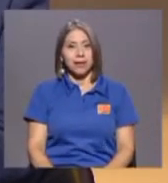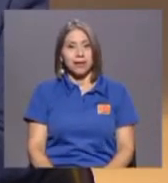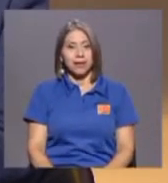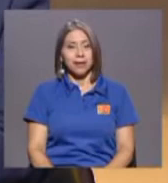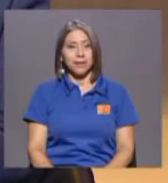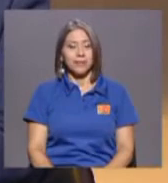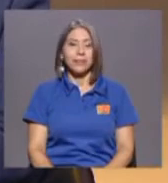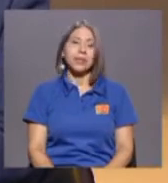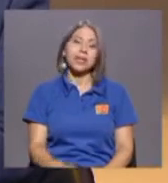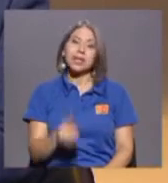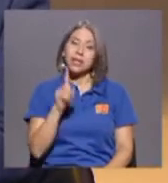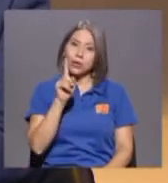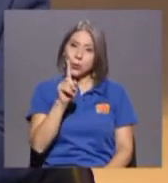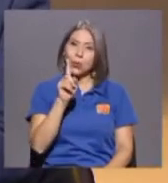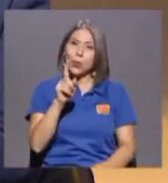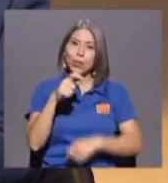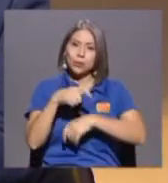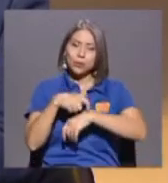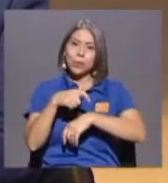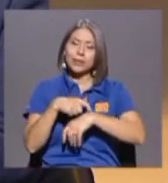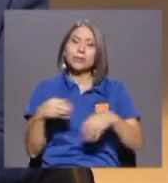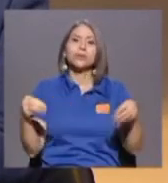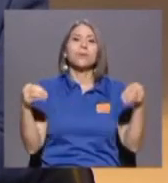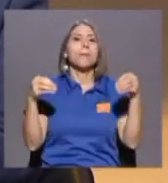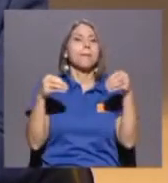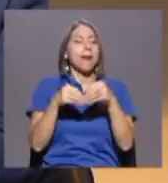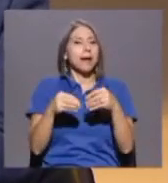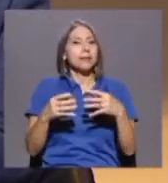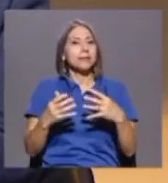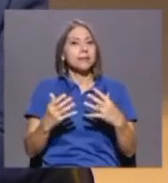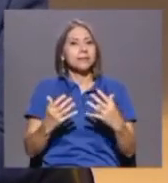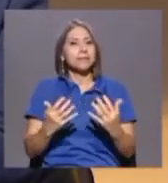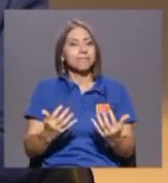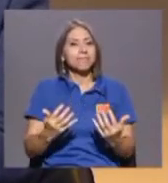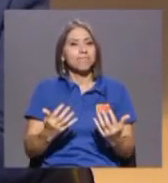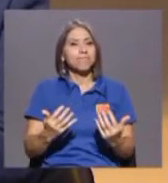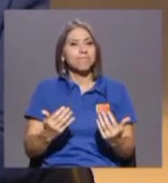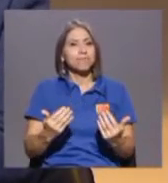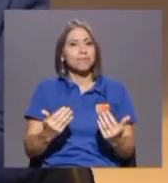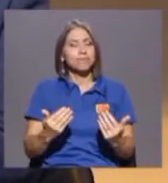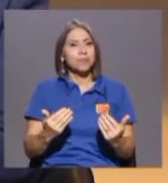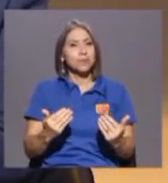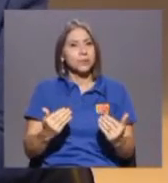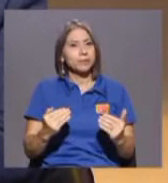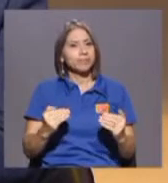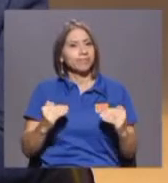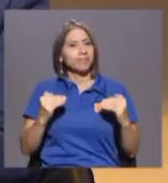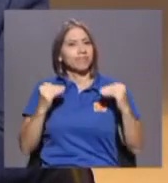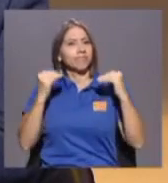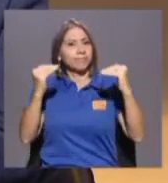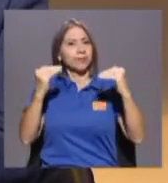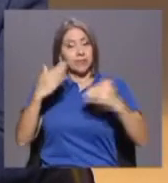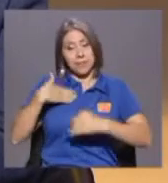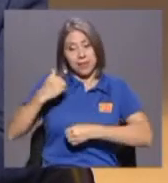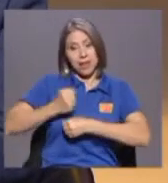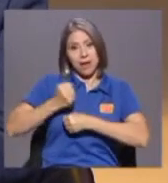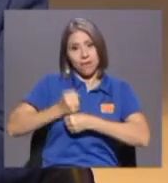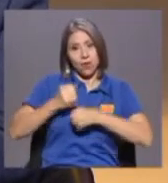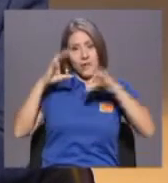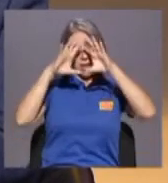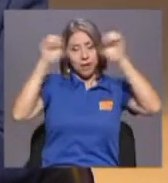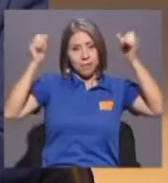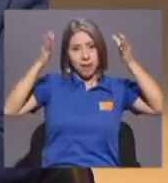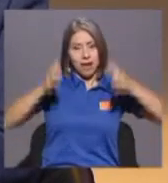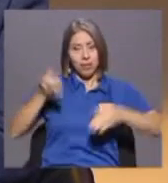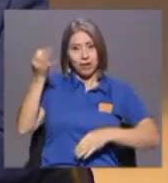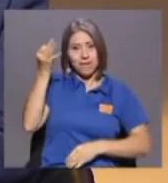Y uno de los momentos más altos de mi labor de embajador en Francia